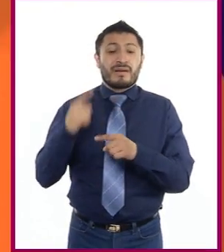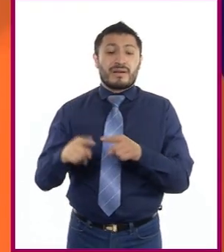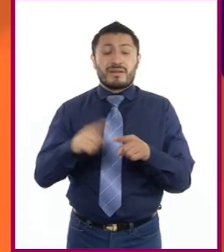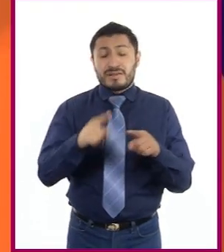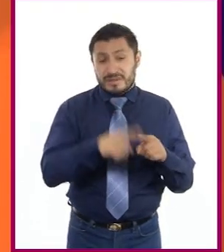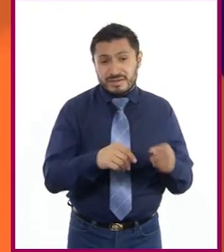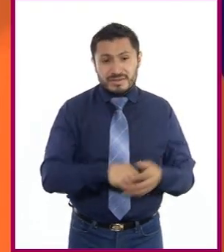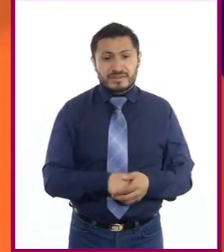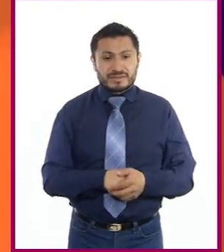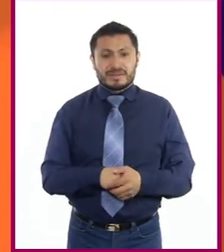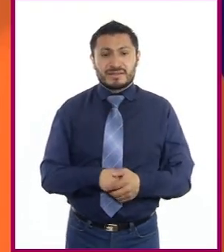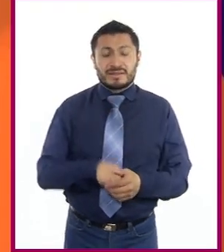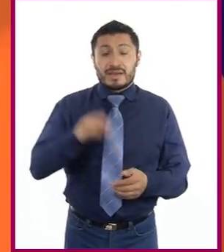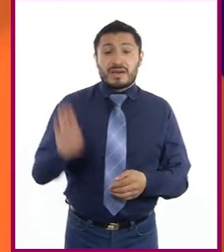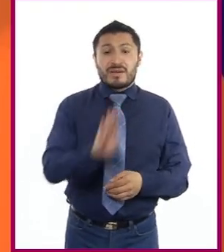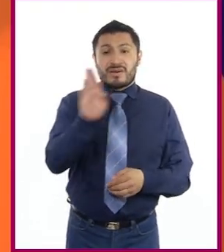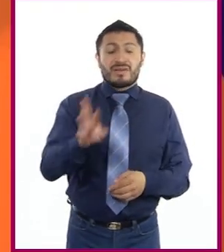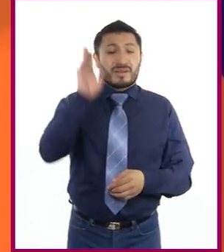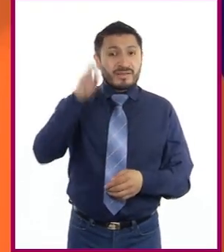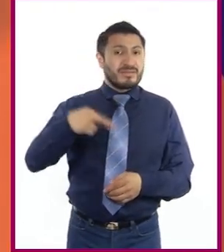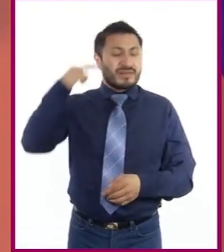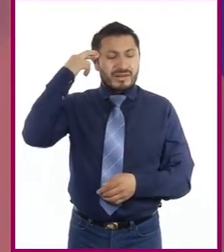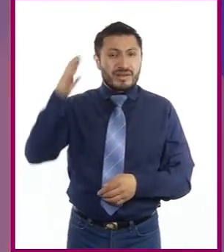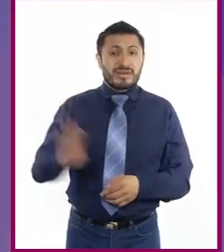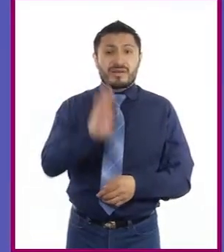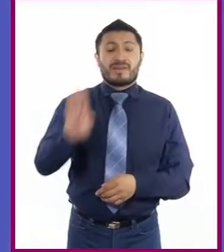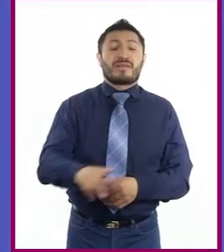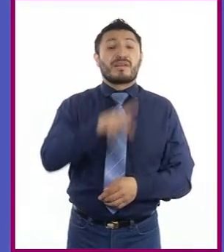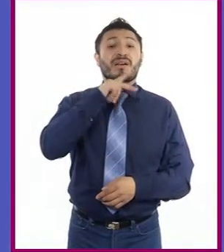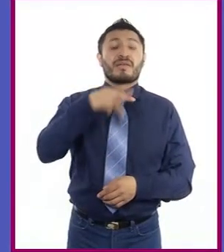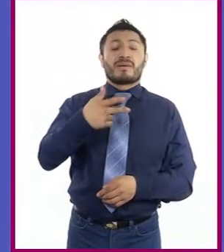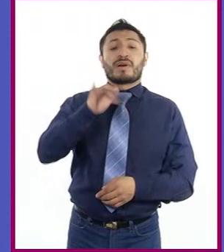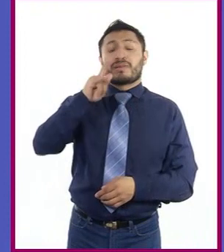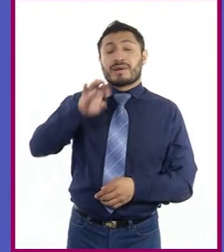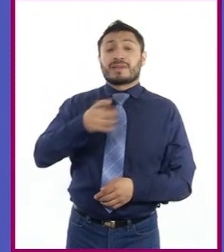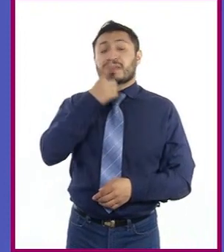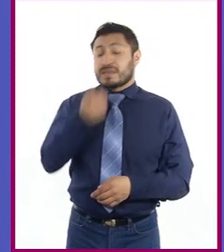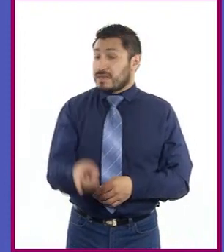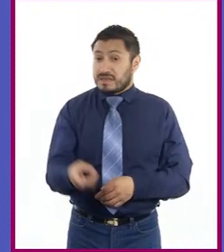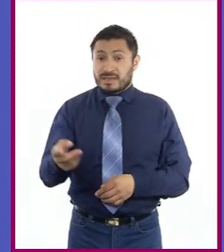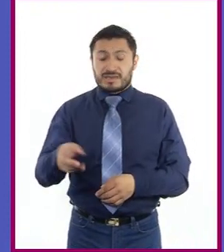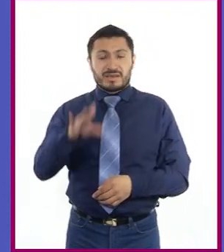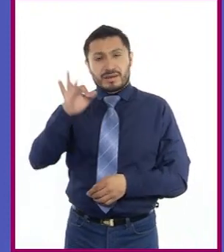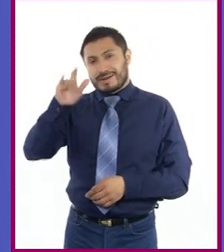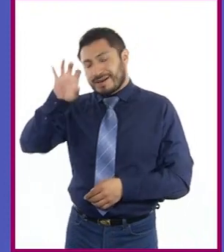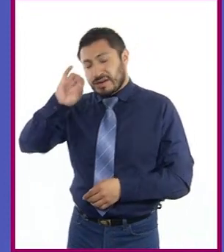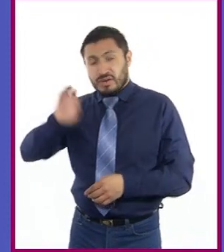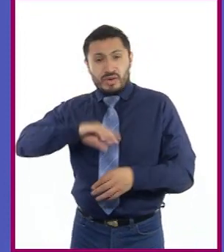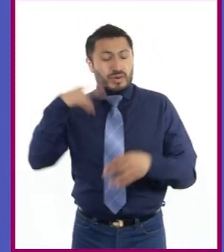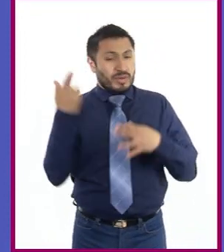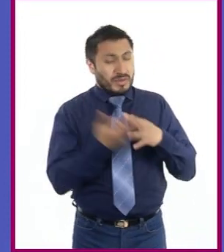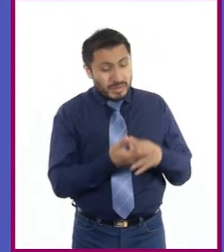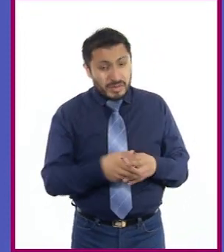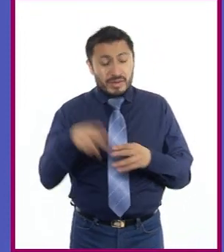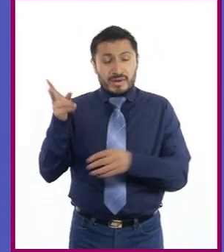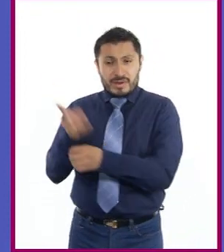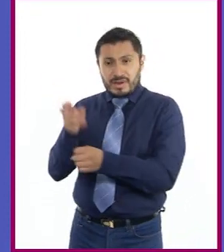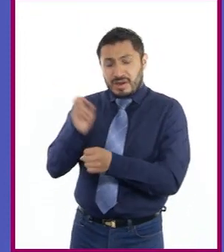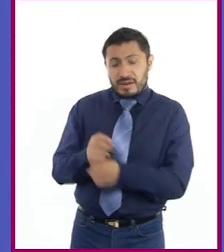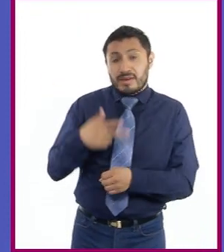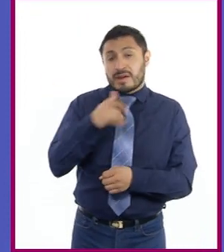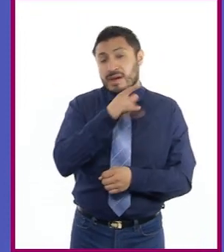del rey. El fantasma del padre de Hamlet afirma haber sido asesinado por Claudio e invita a Hamlet a